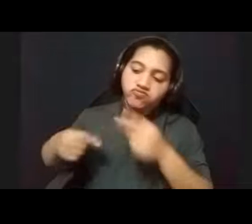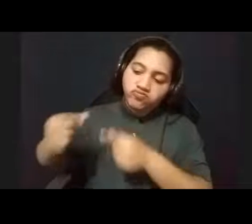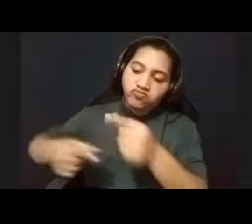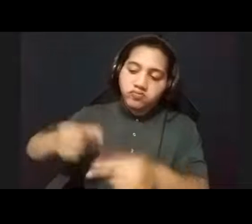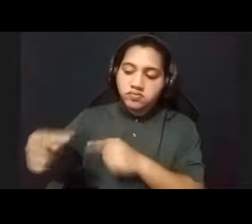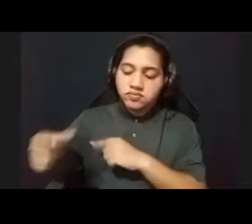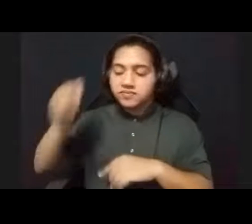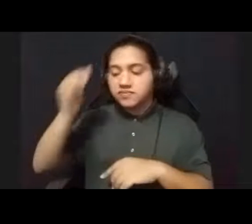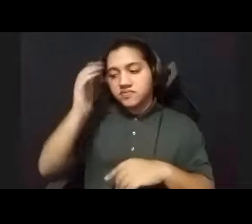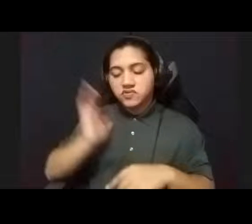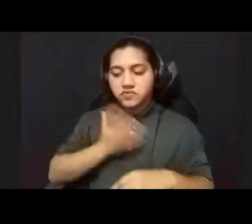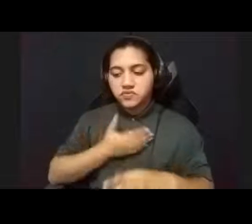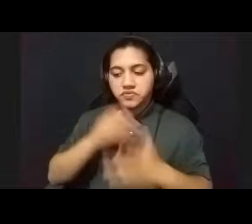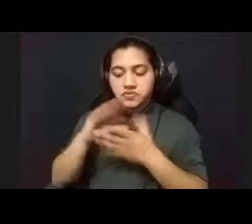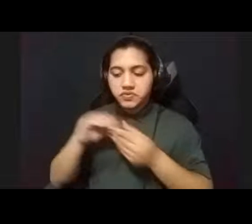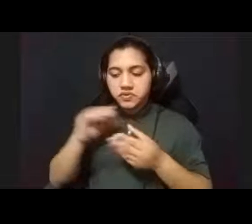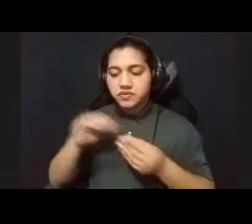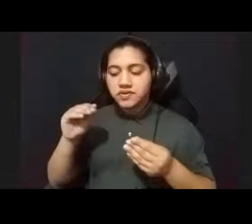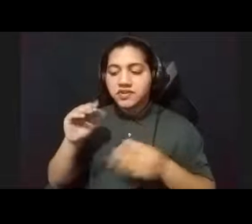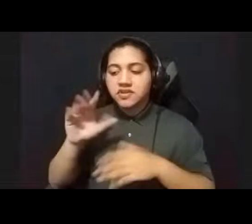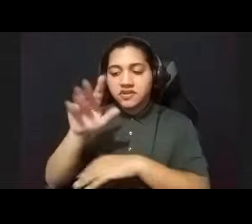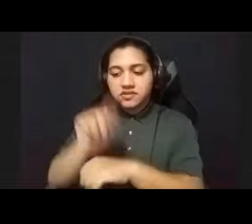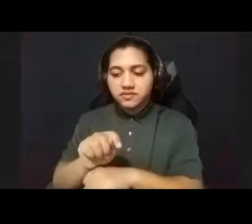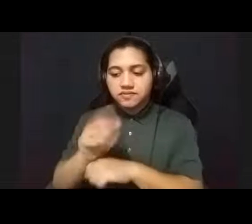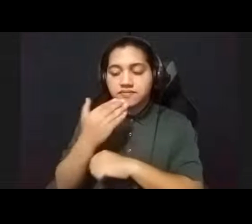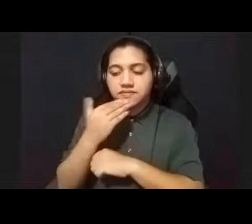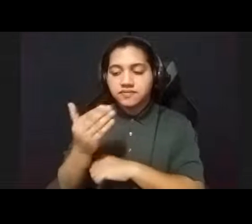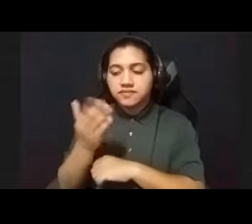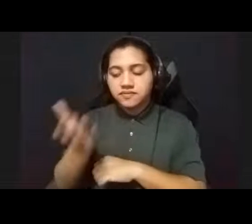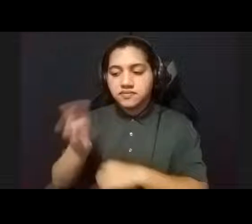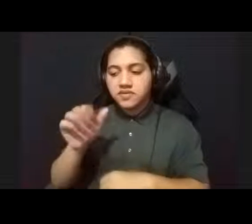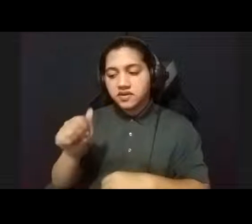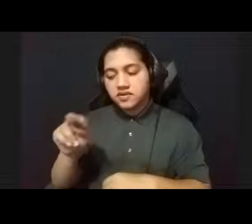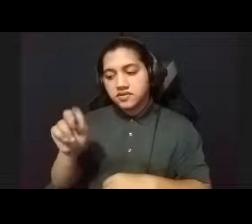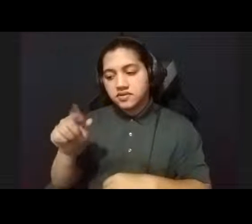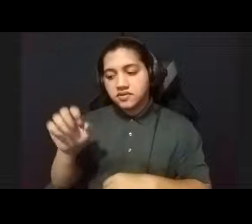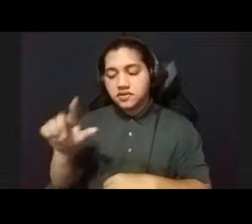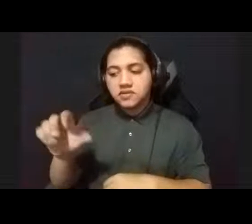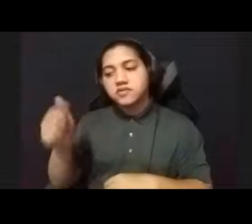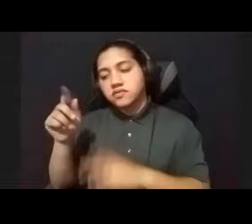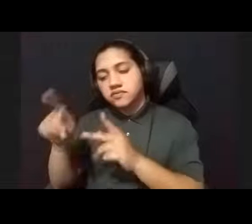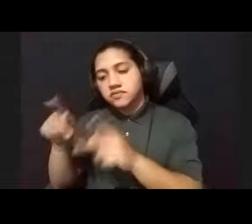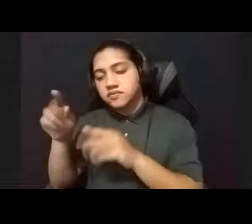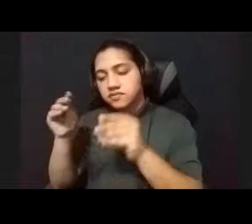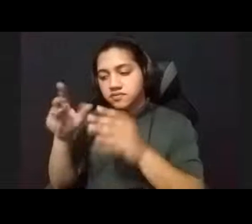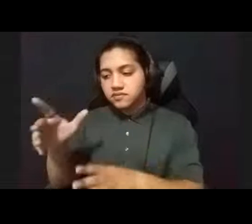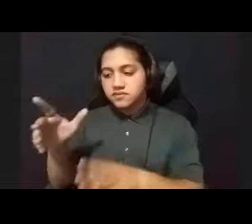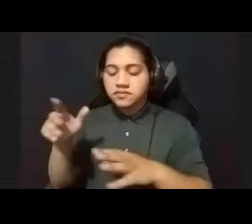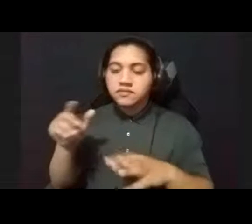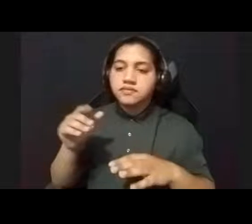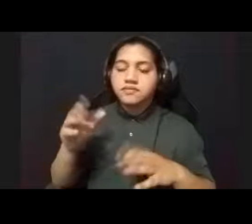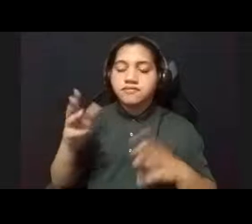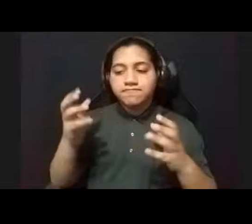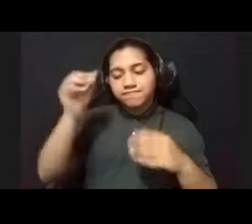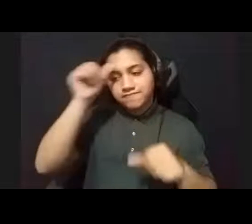conocimos nuestros cuentos folclóricos gracias al trabajo de Ángeles y otros educadores. Quiero recordar el